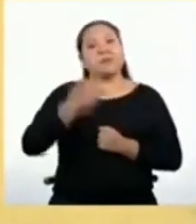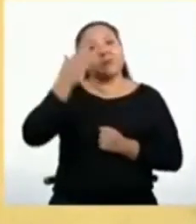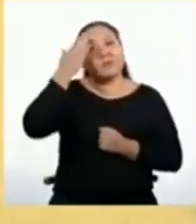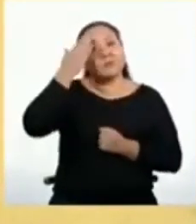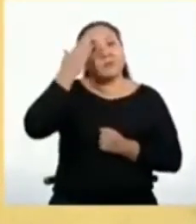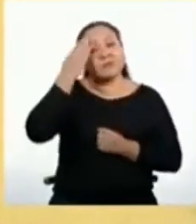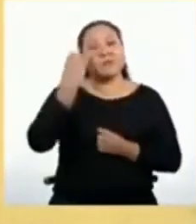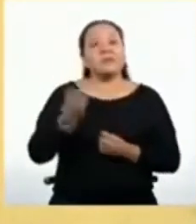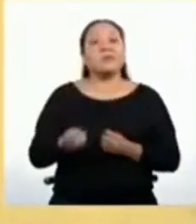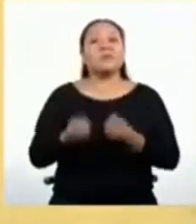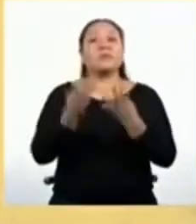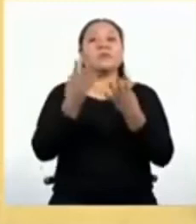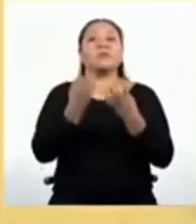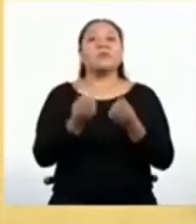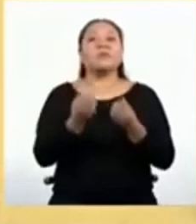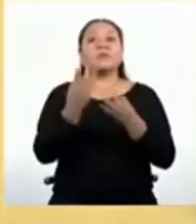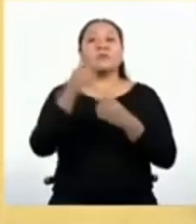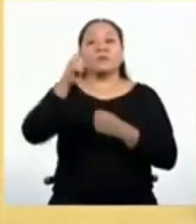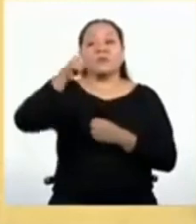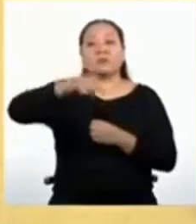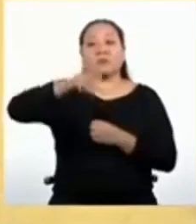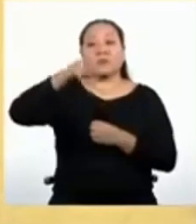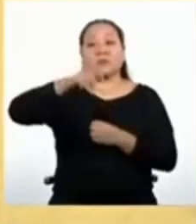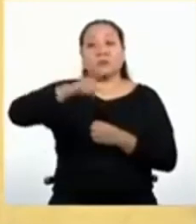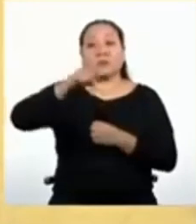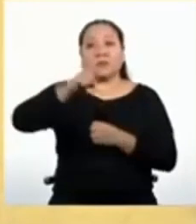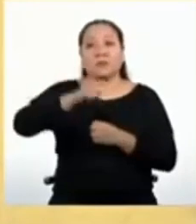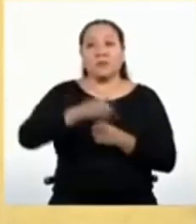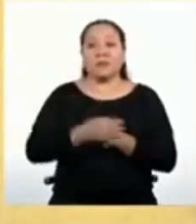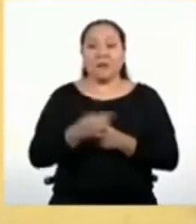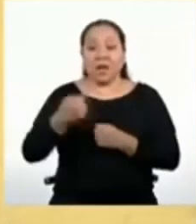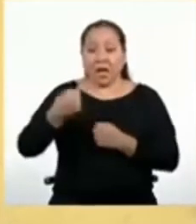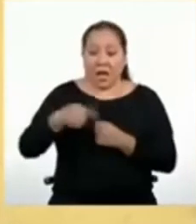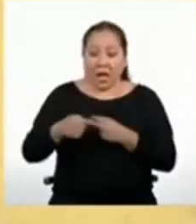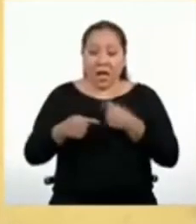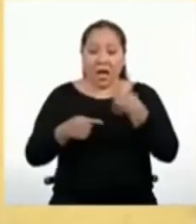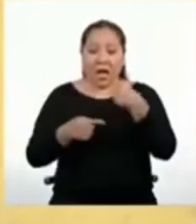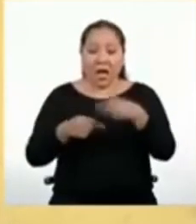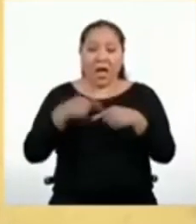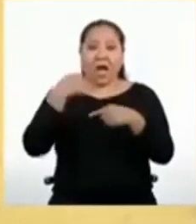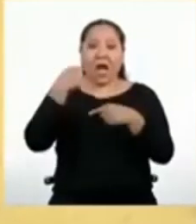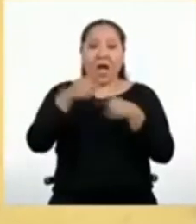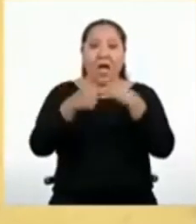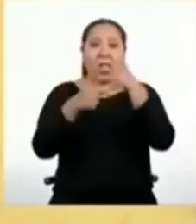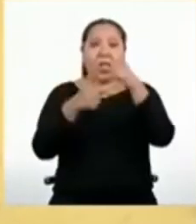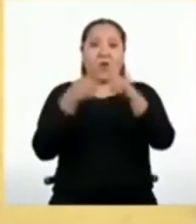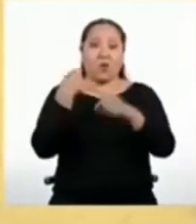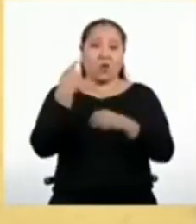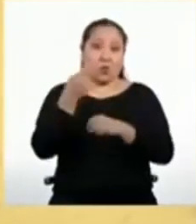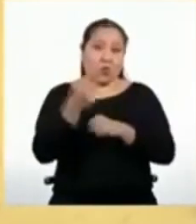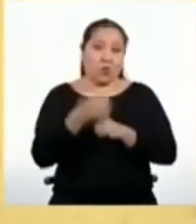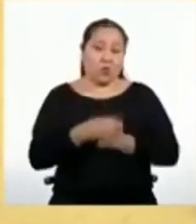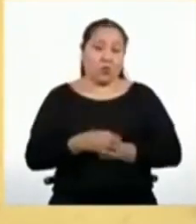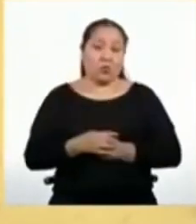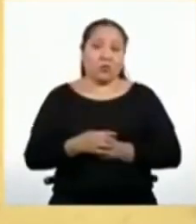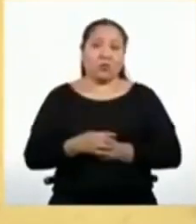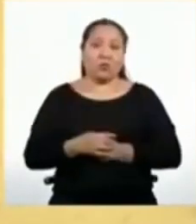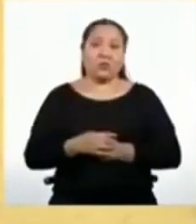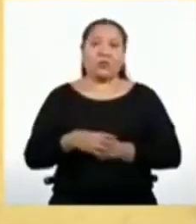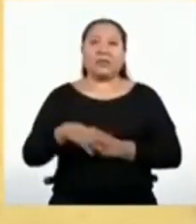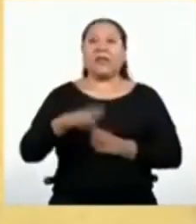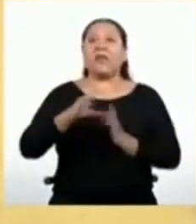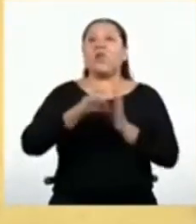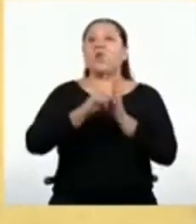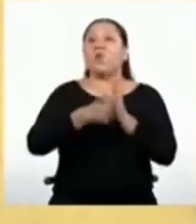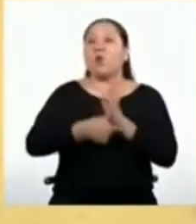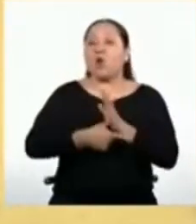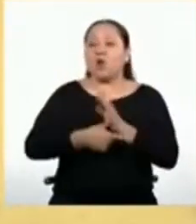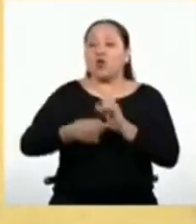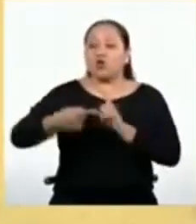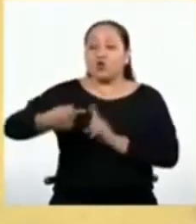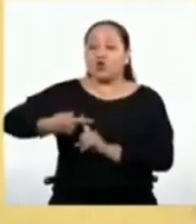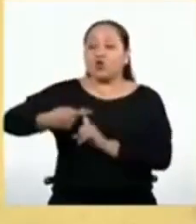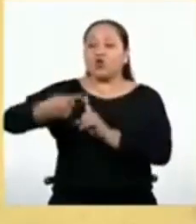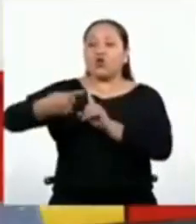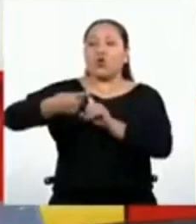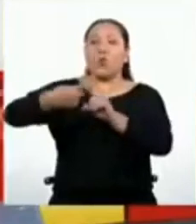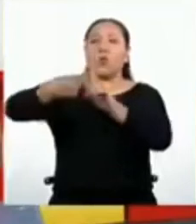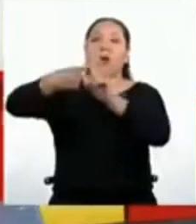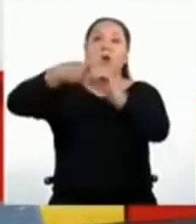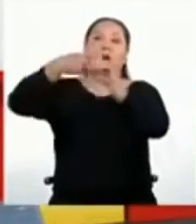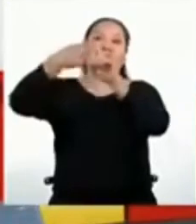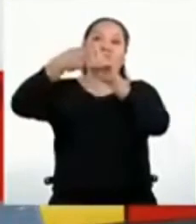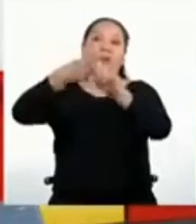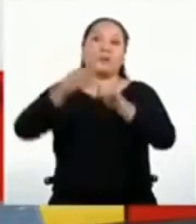la cantidad de naipes que se necesitan para formar cada uno de los 5 pisos del castillo y luego sumar cada uno de